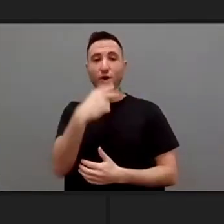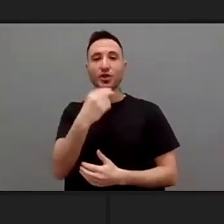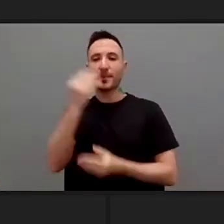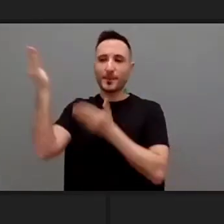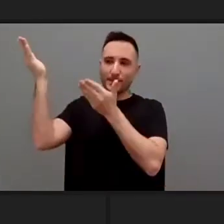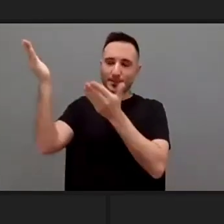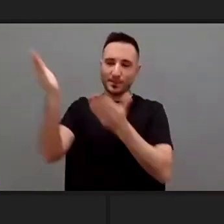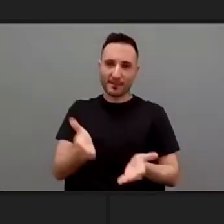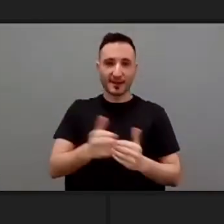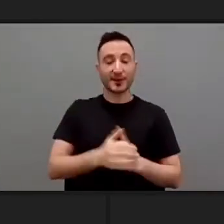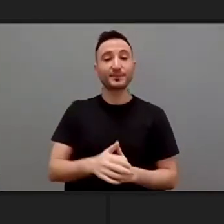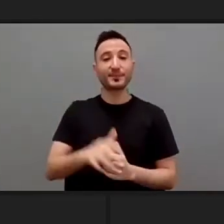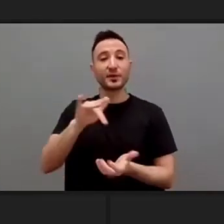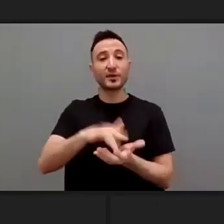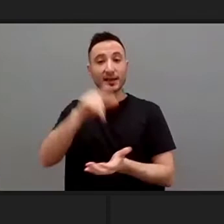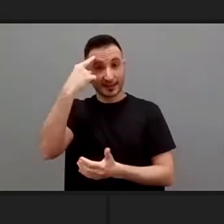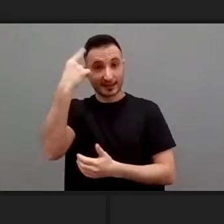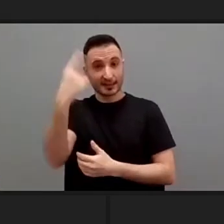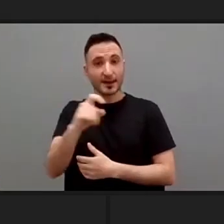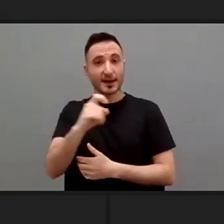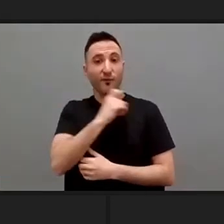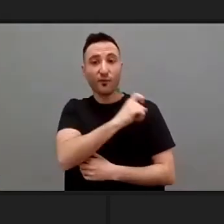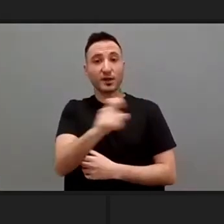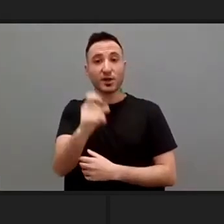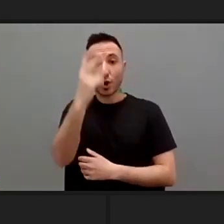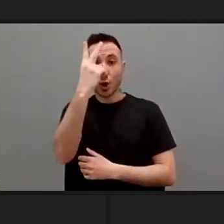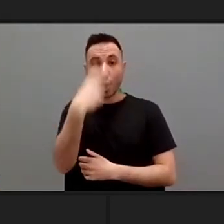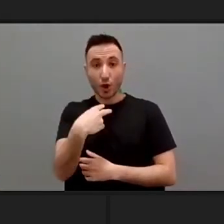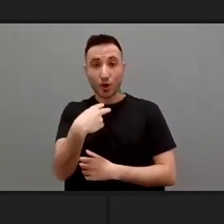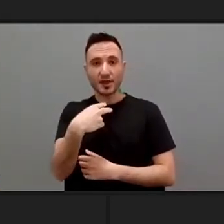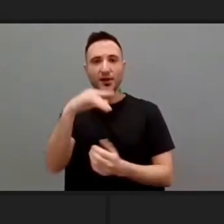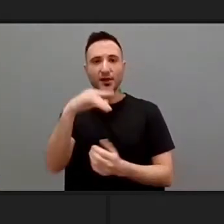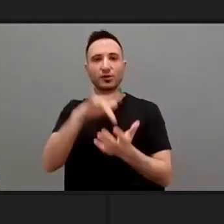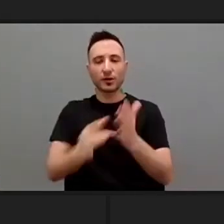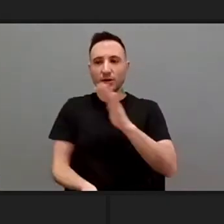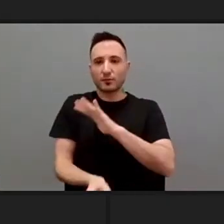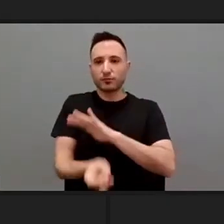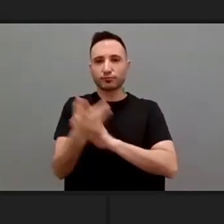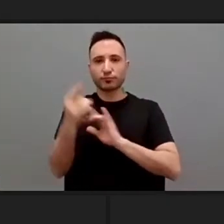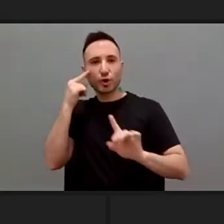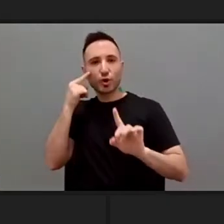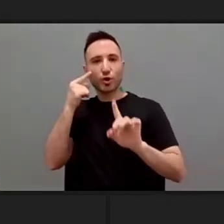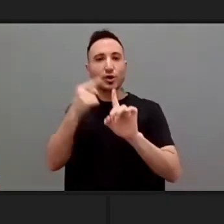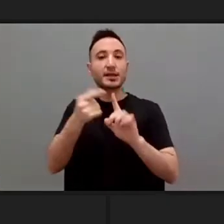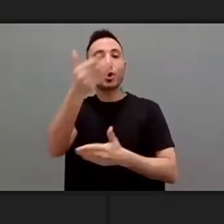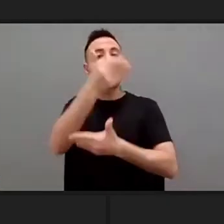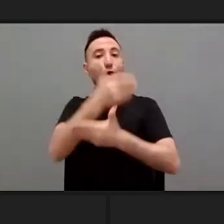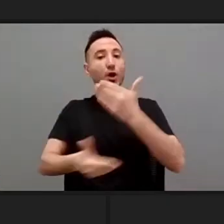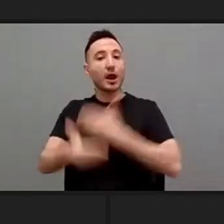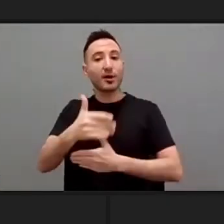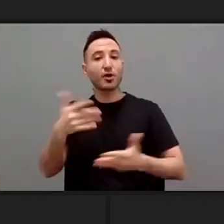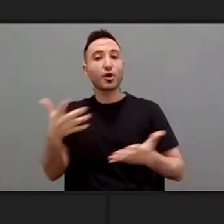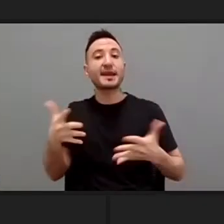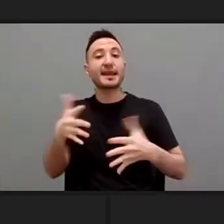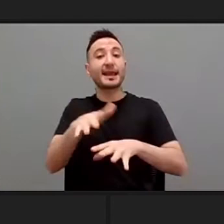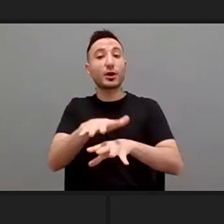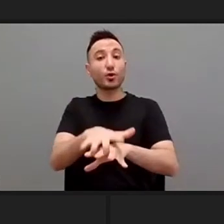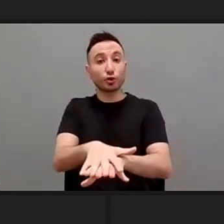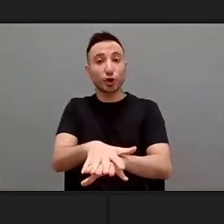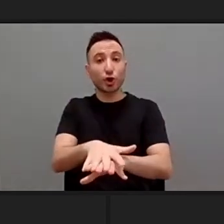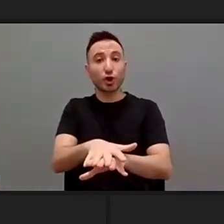la Fundación 11 se crea para la cooperación e inclusión social de personas con